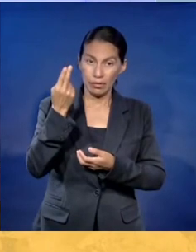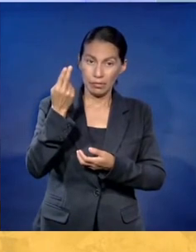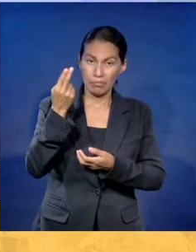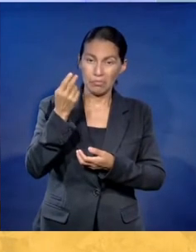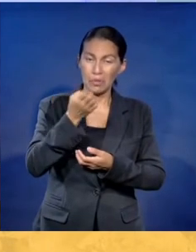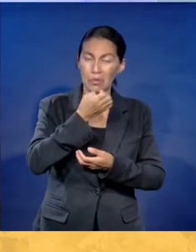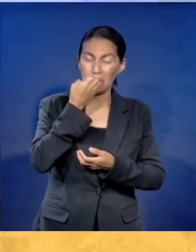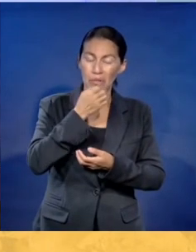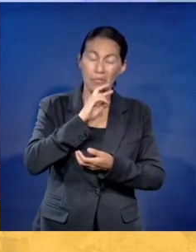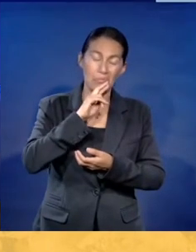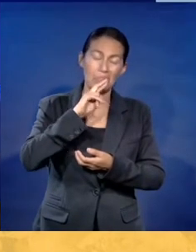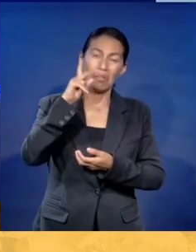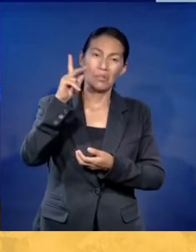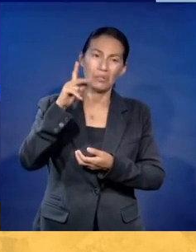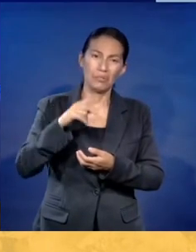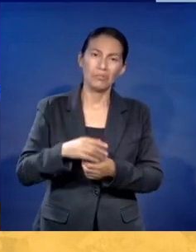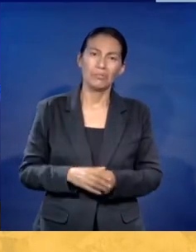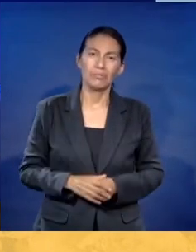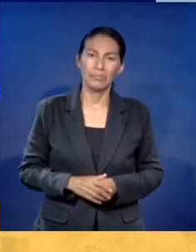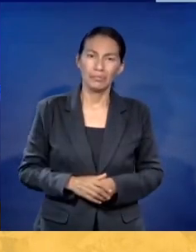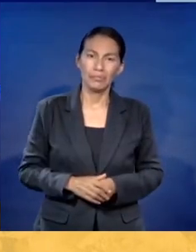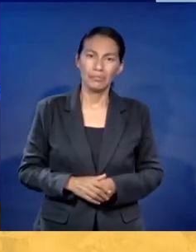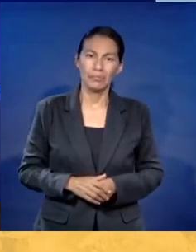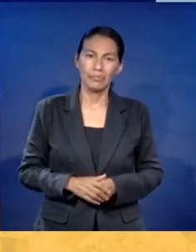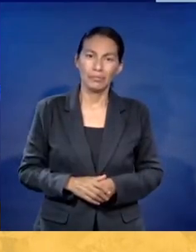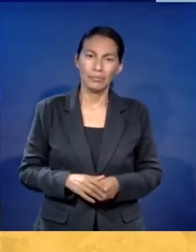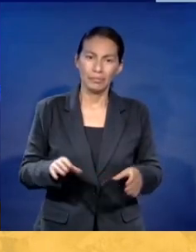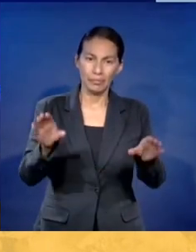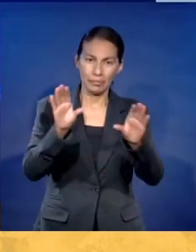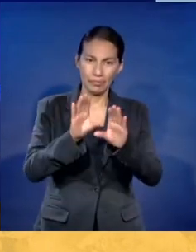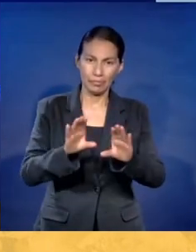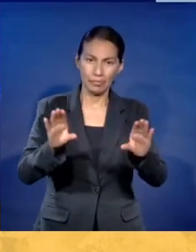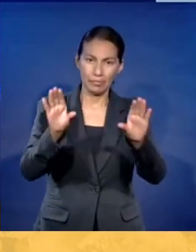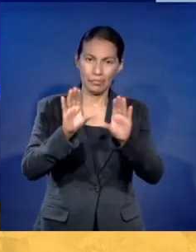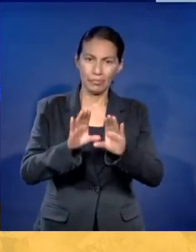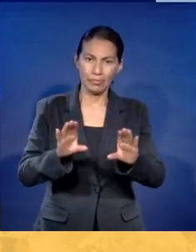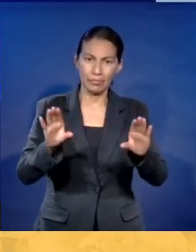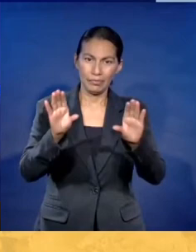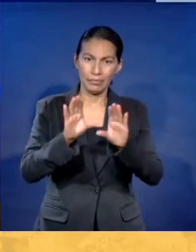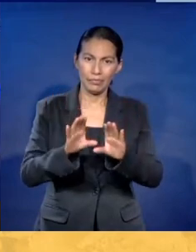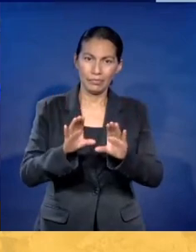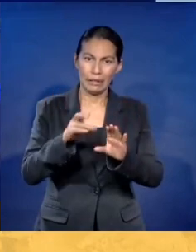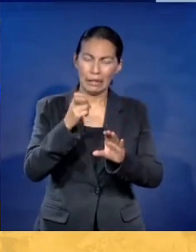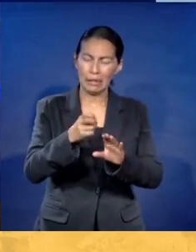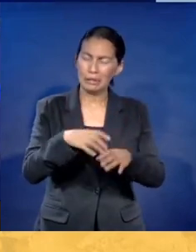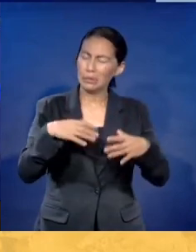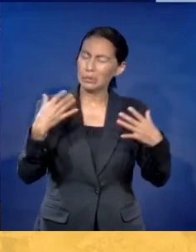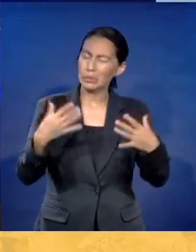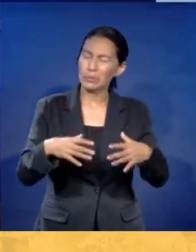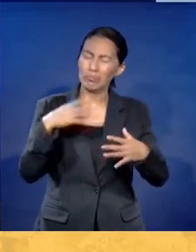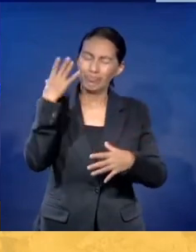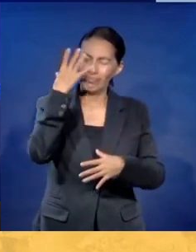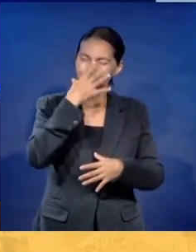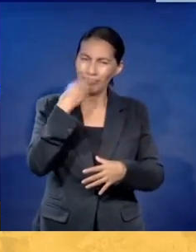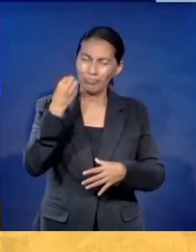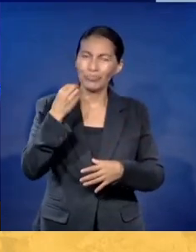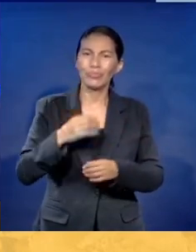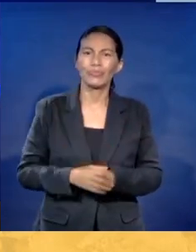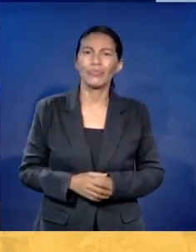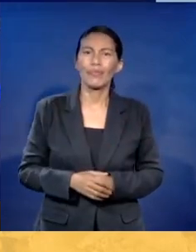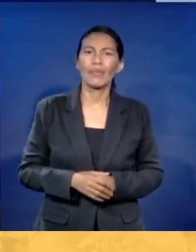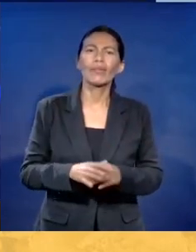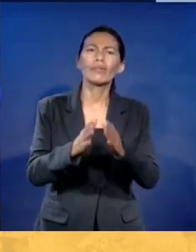escuelas el colportaje de paso Póngase en pie todos los muchachos